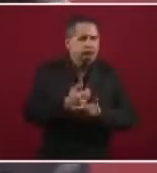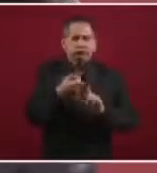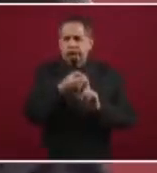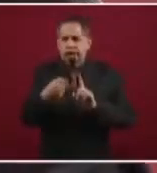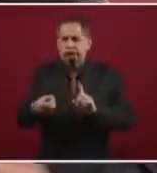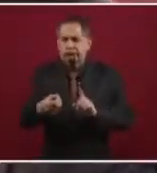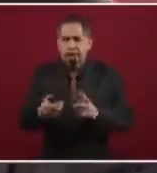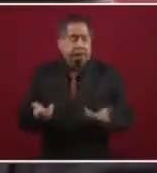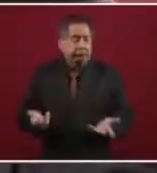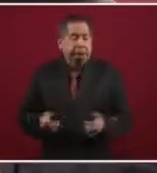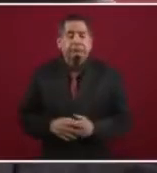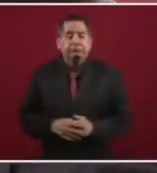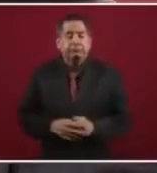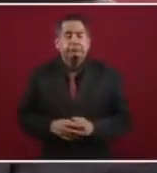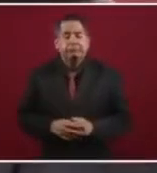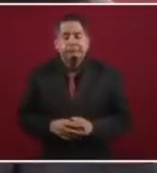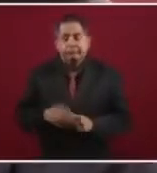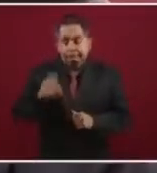Cuando hay